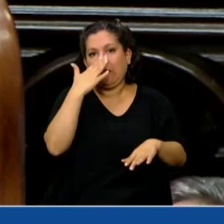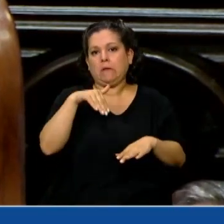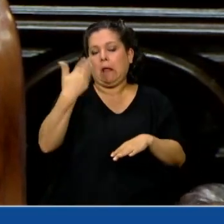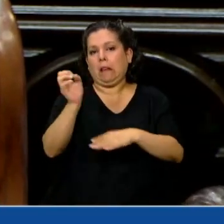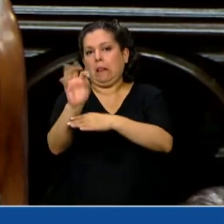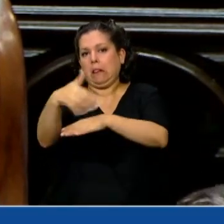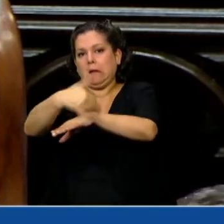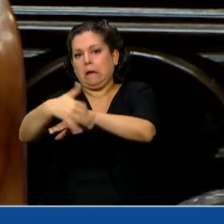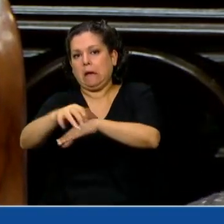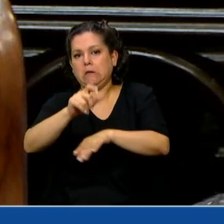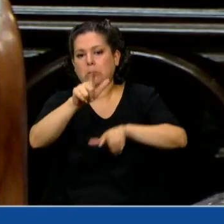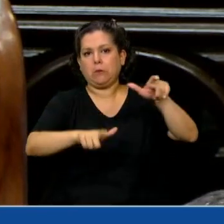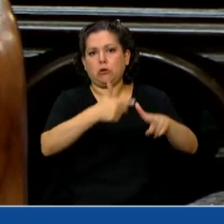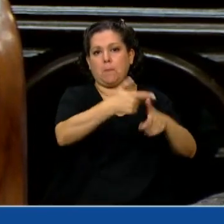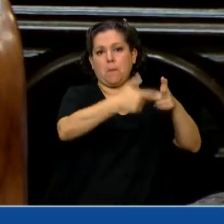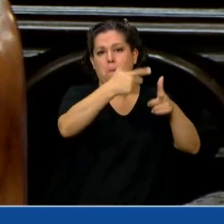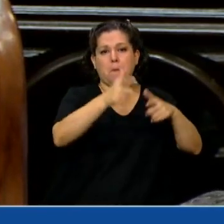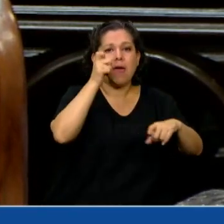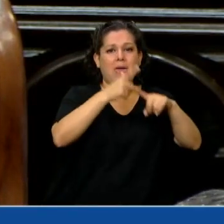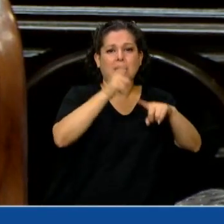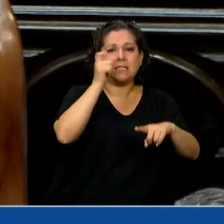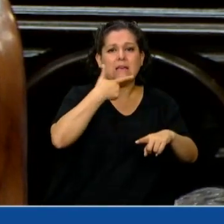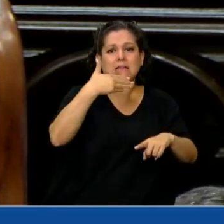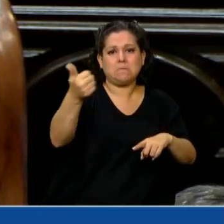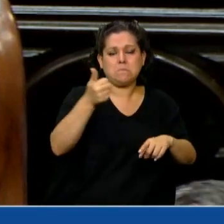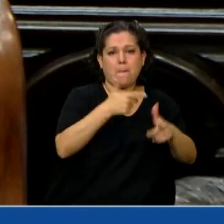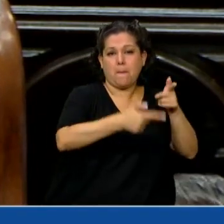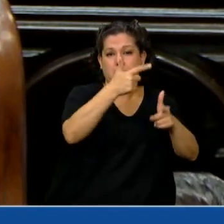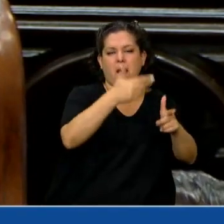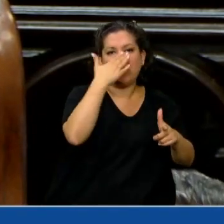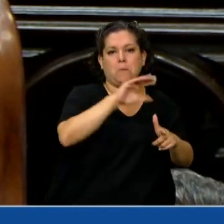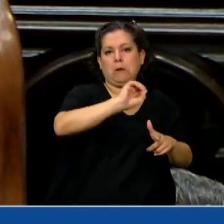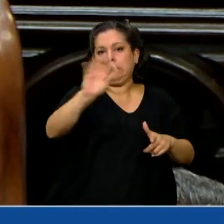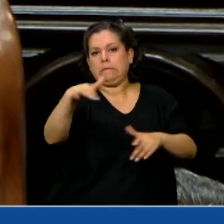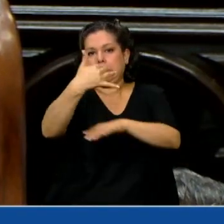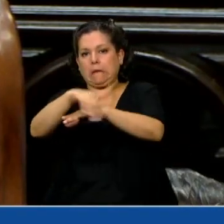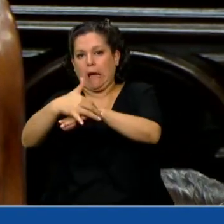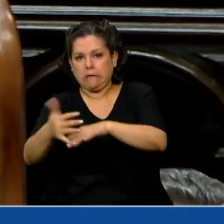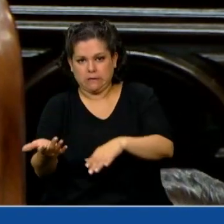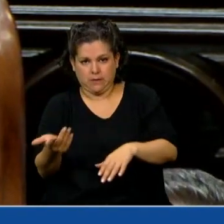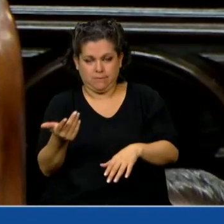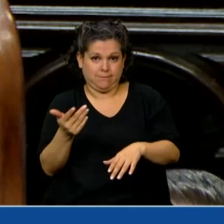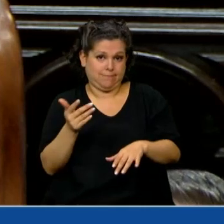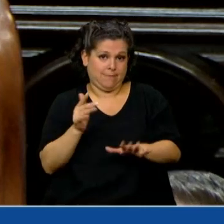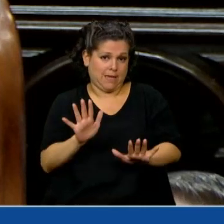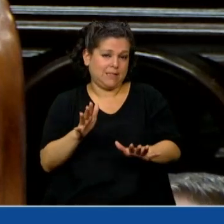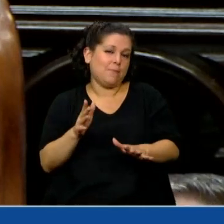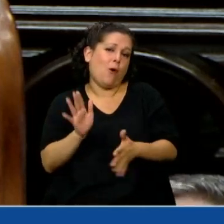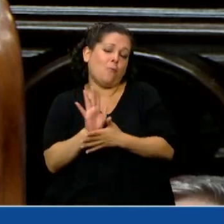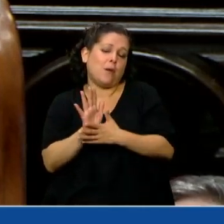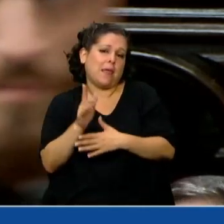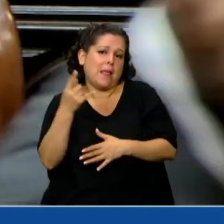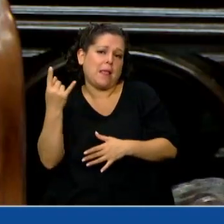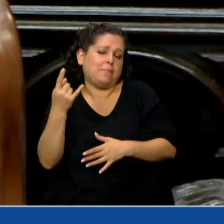calle después de haber sido fusilados en la ESMA o en cualquier otro centro de detención. En